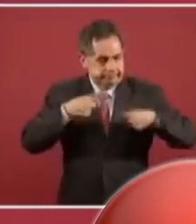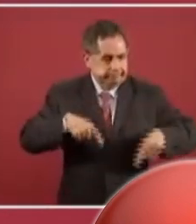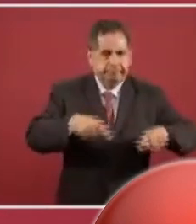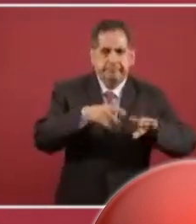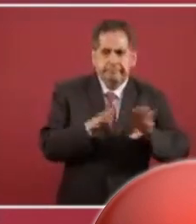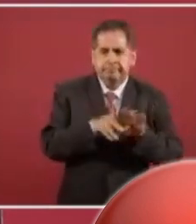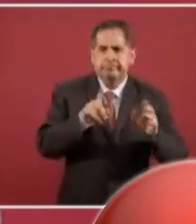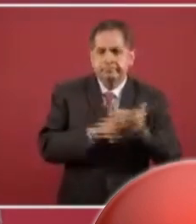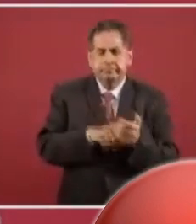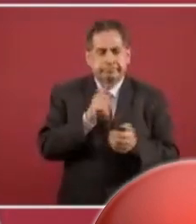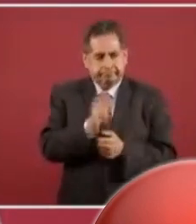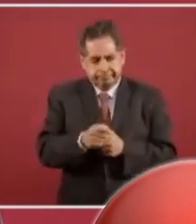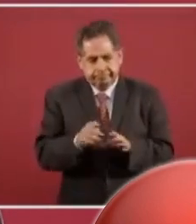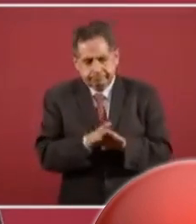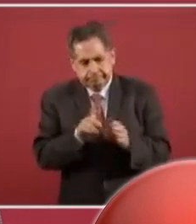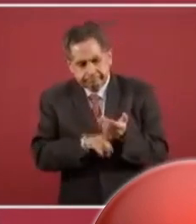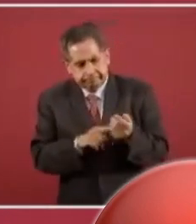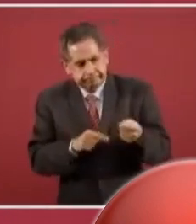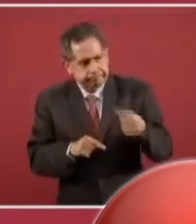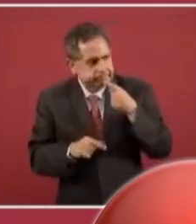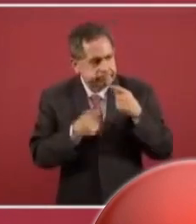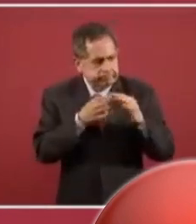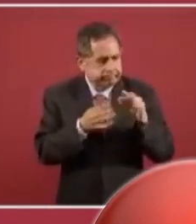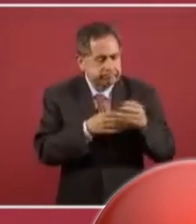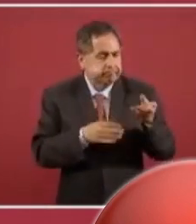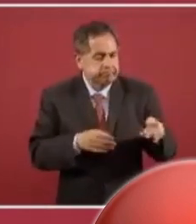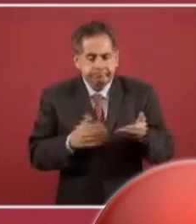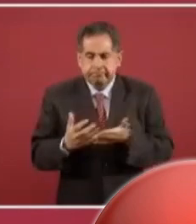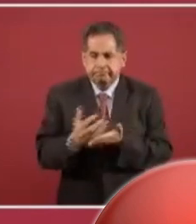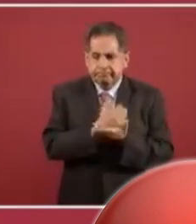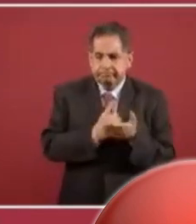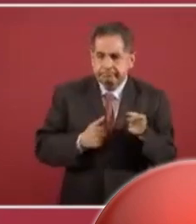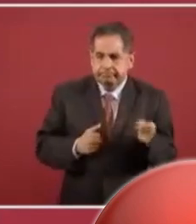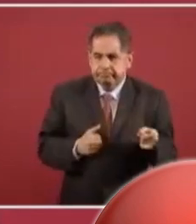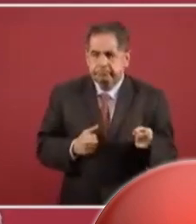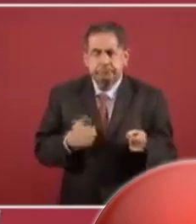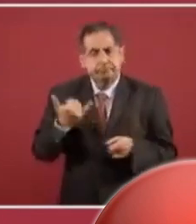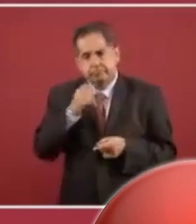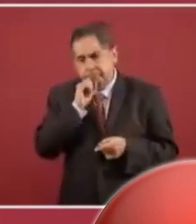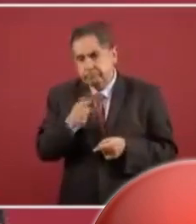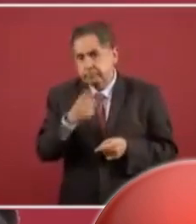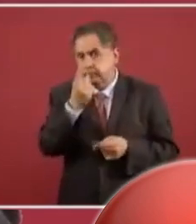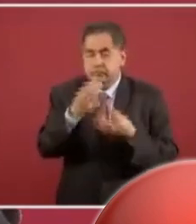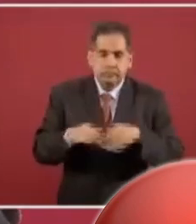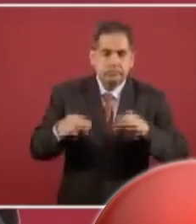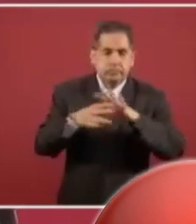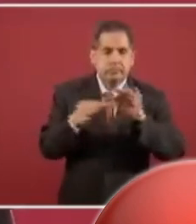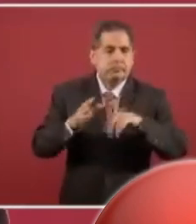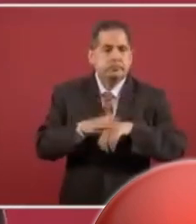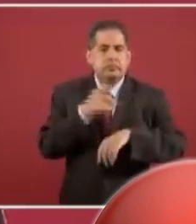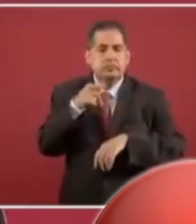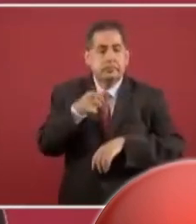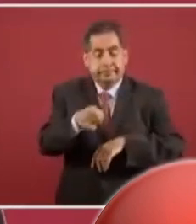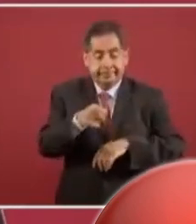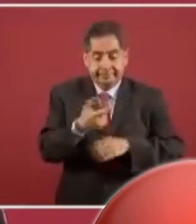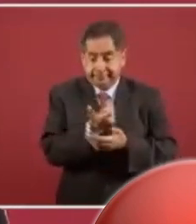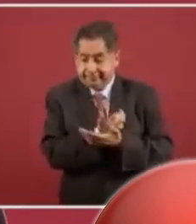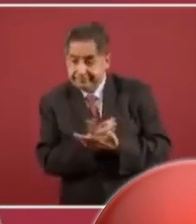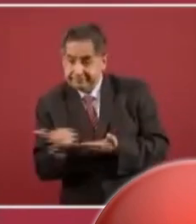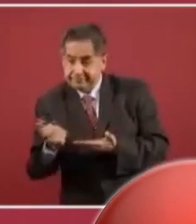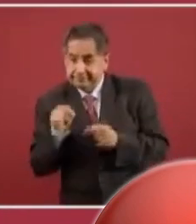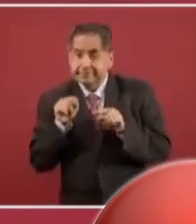tenga con lo que está ganando, y es bien importante porque a partir de ese salario es